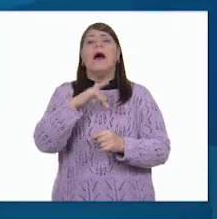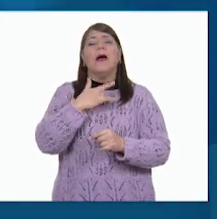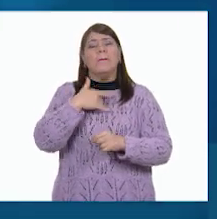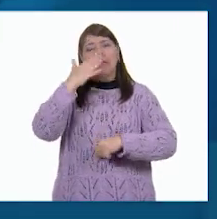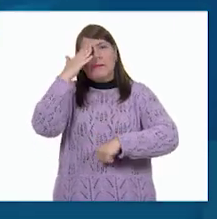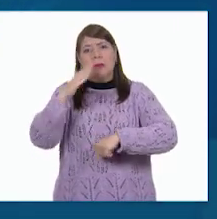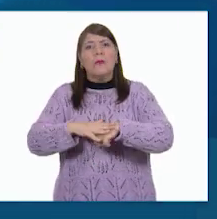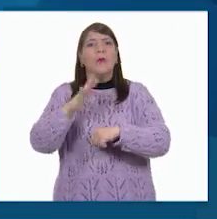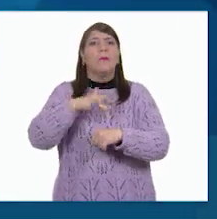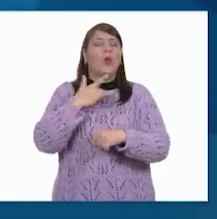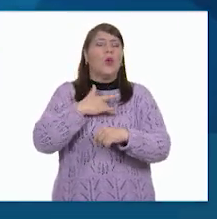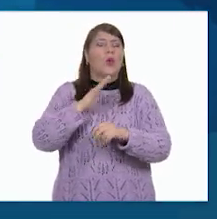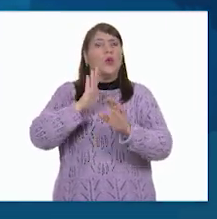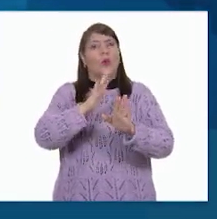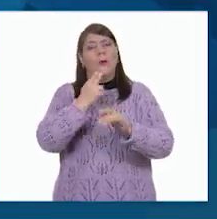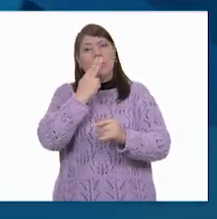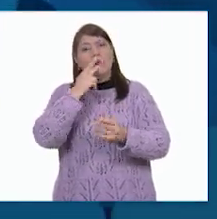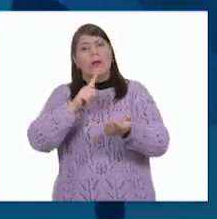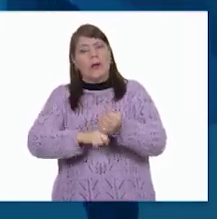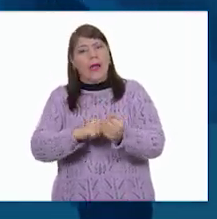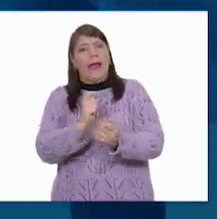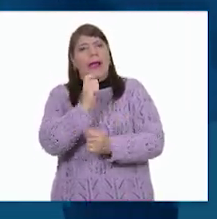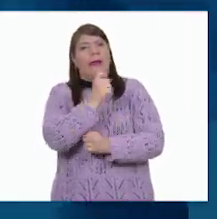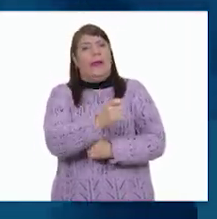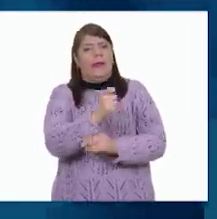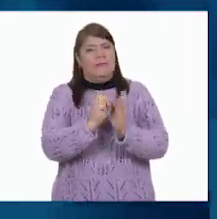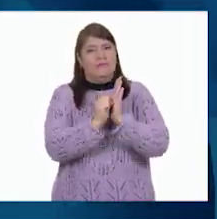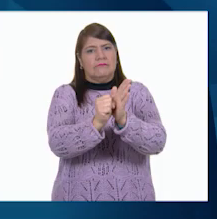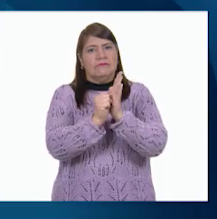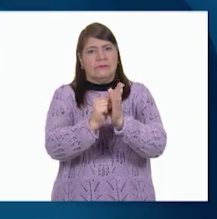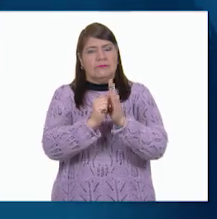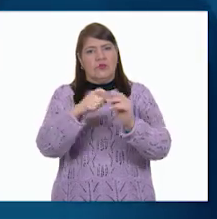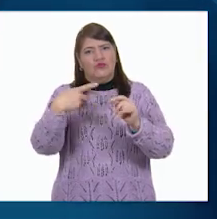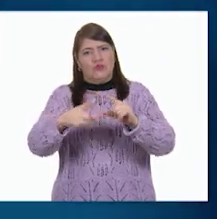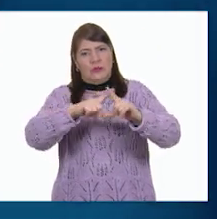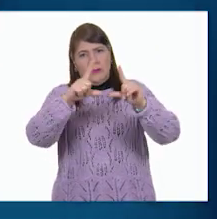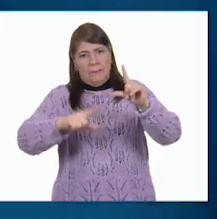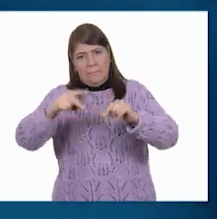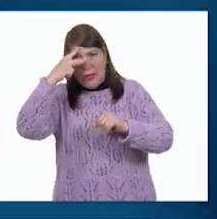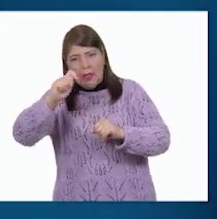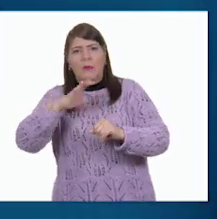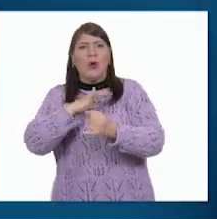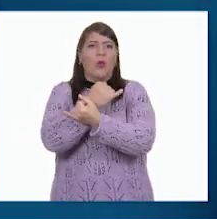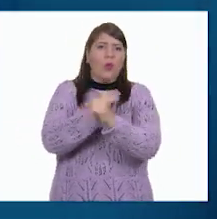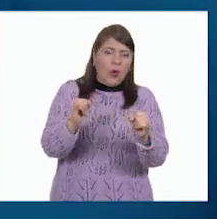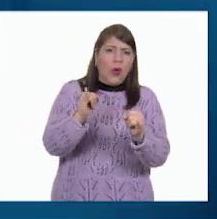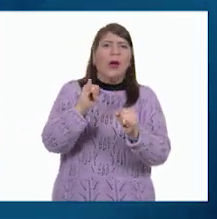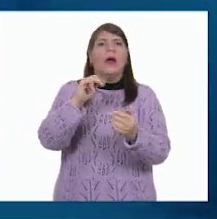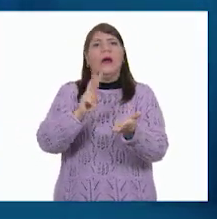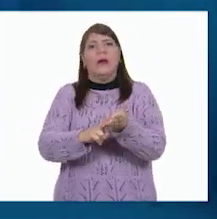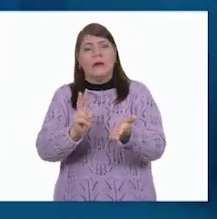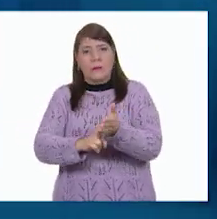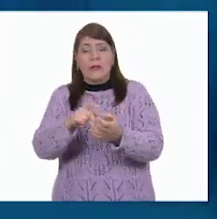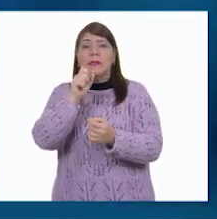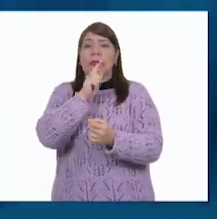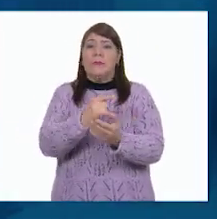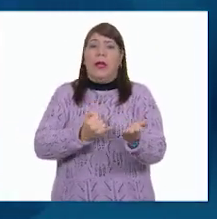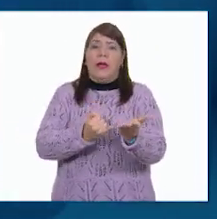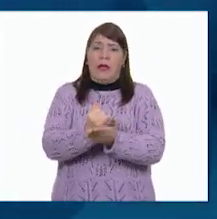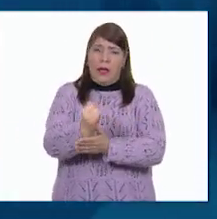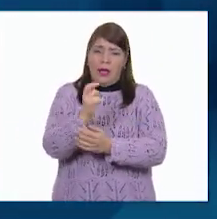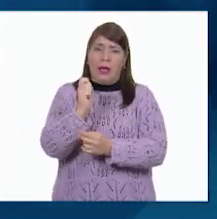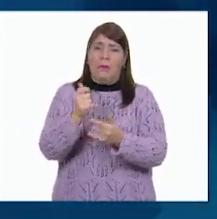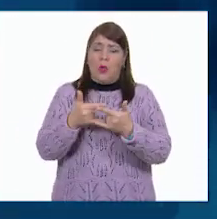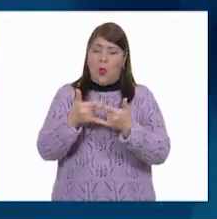símbolos patrios, el recordatorio de los héroes que contribuyeron a la independencia de la nación y, sobre todo, ratificar la acción